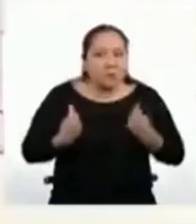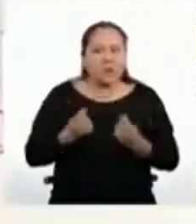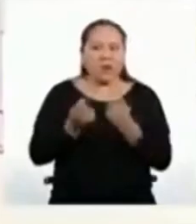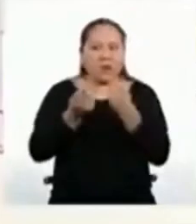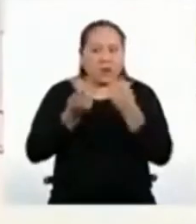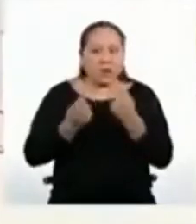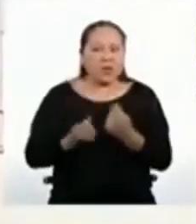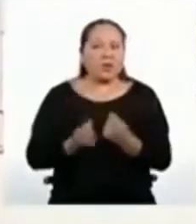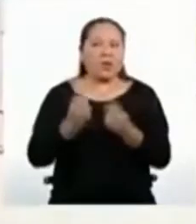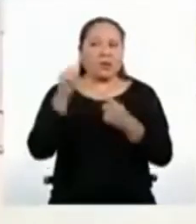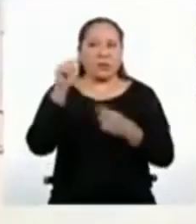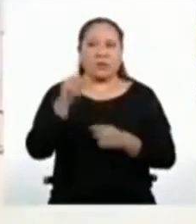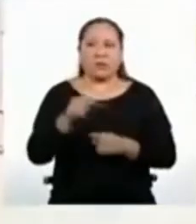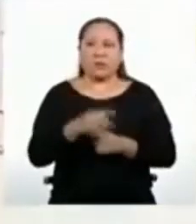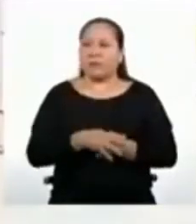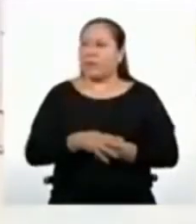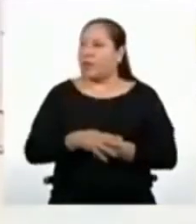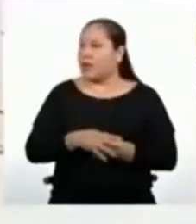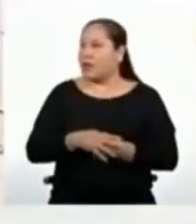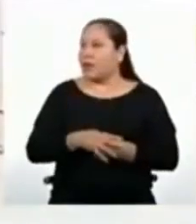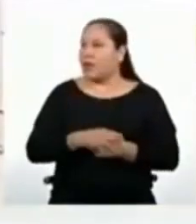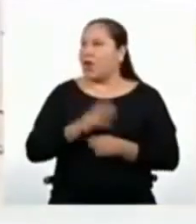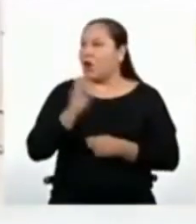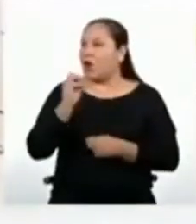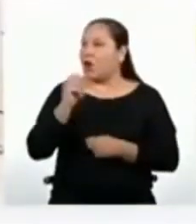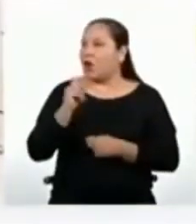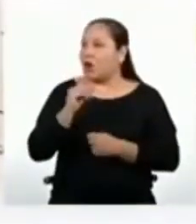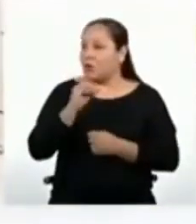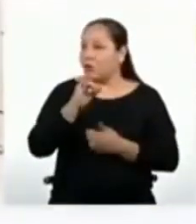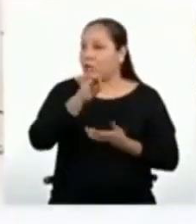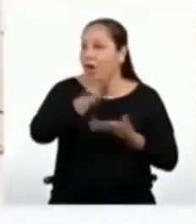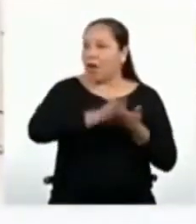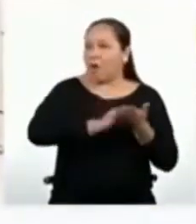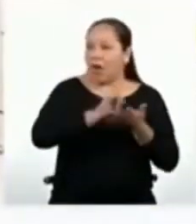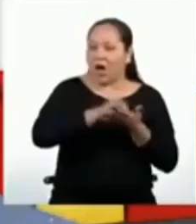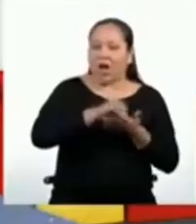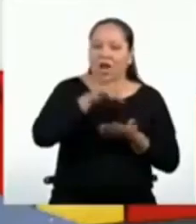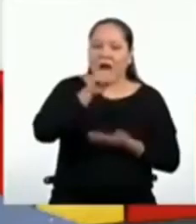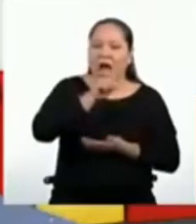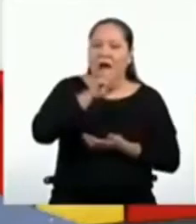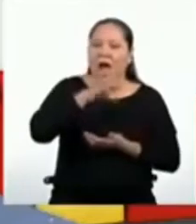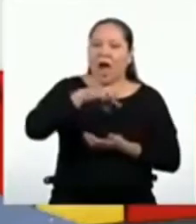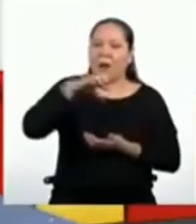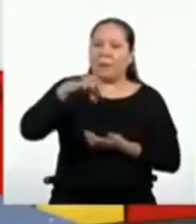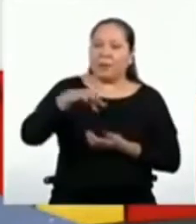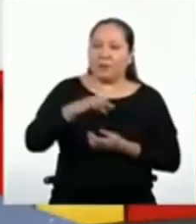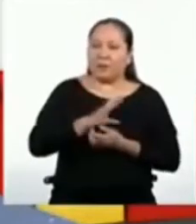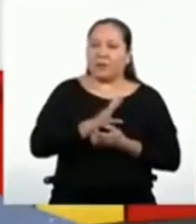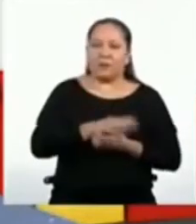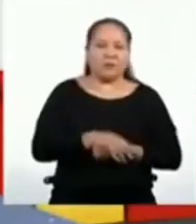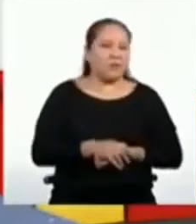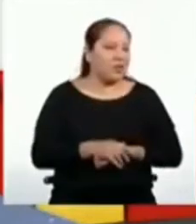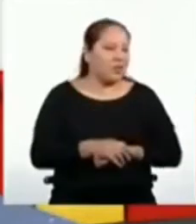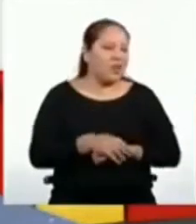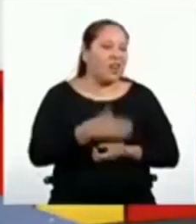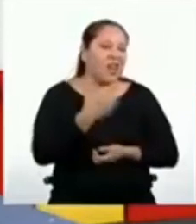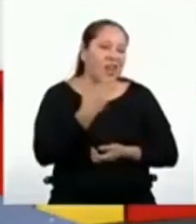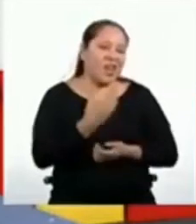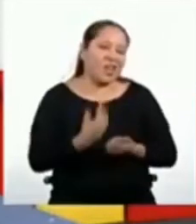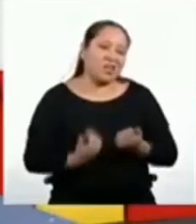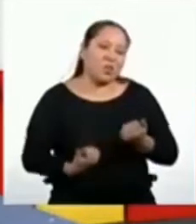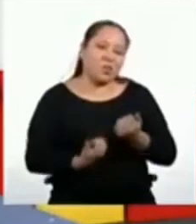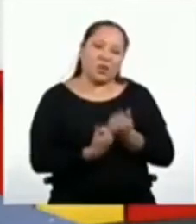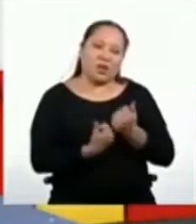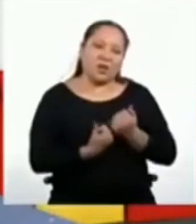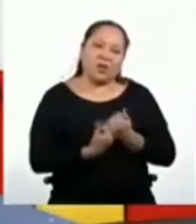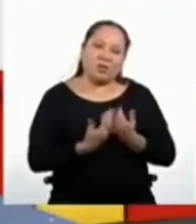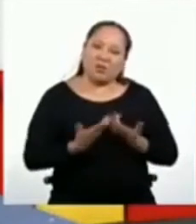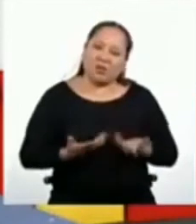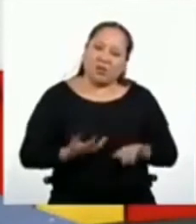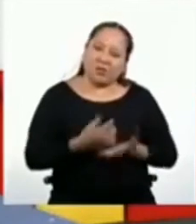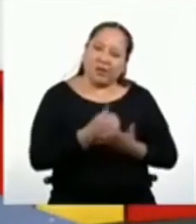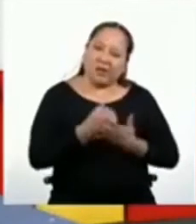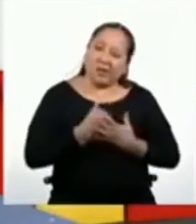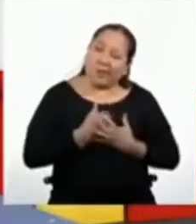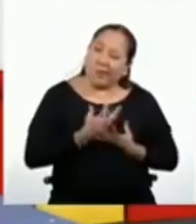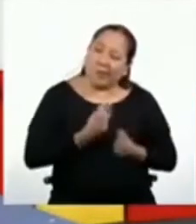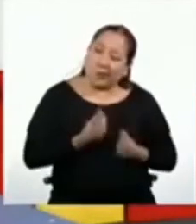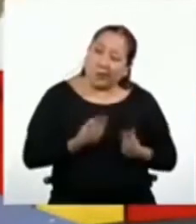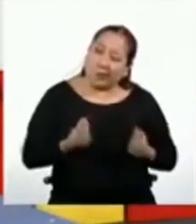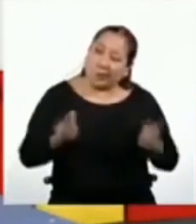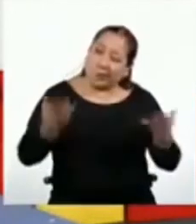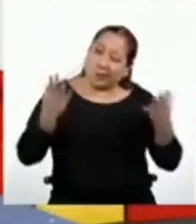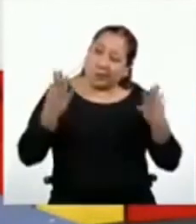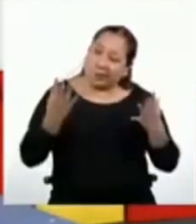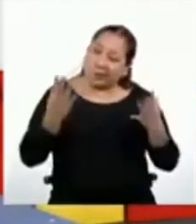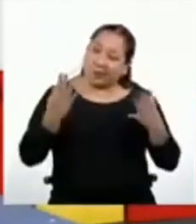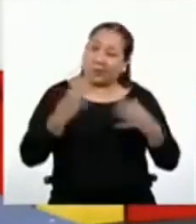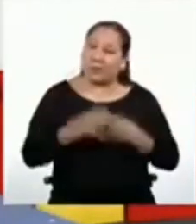minuto. Iré bajándote la aplicación. Gracias por tu apoyo, Tocino. De verdad eres invaluable.